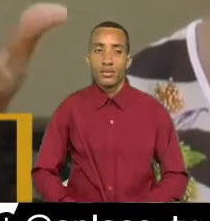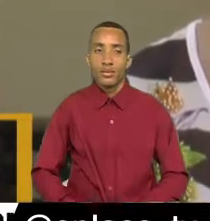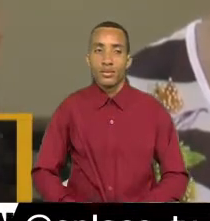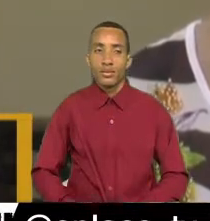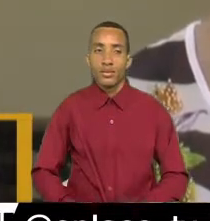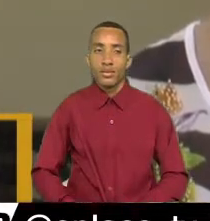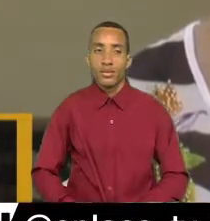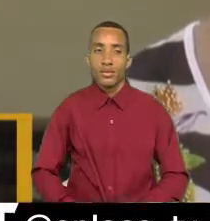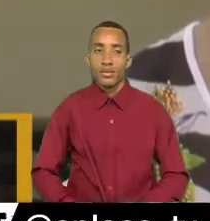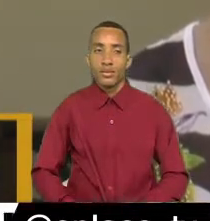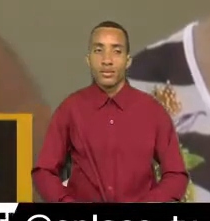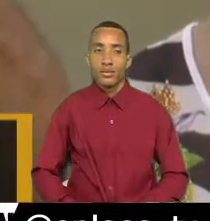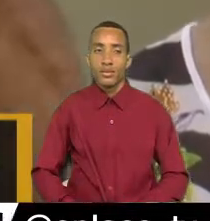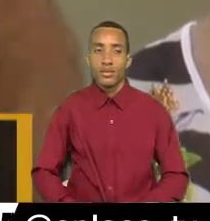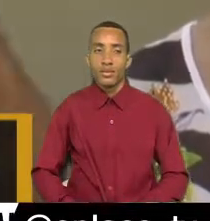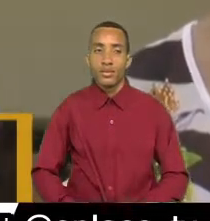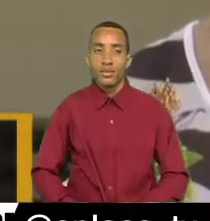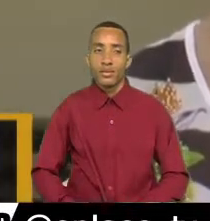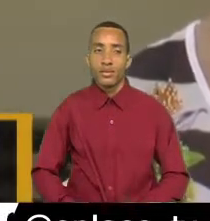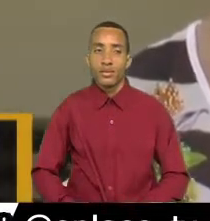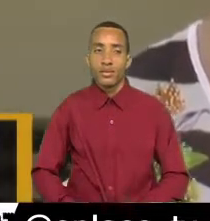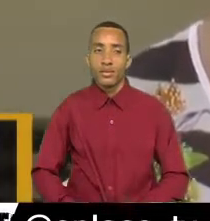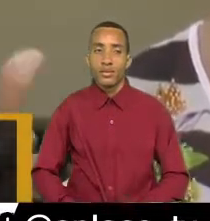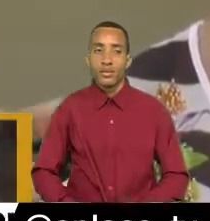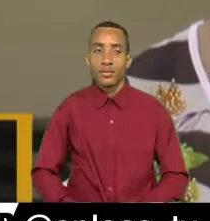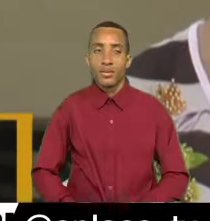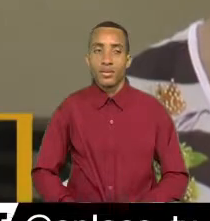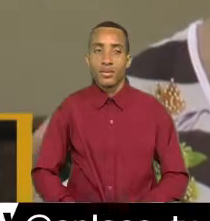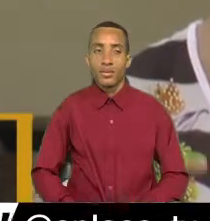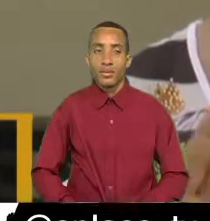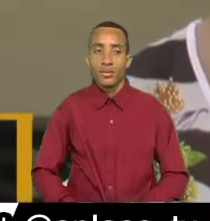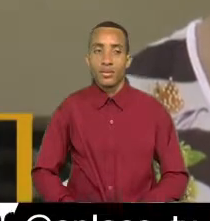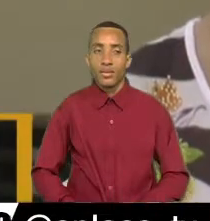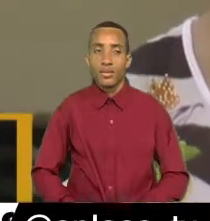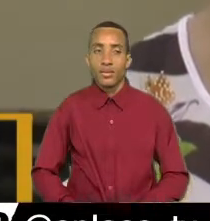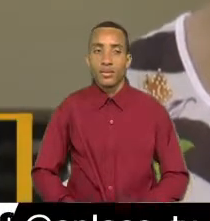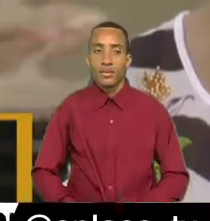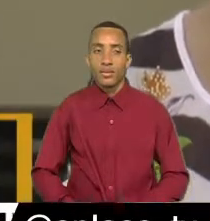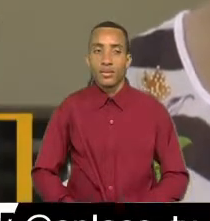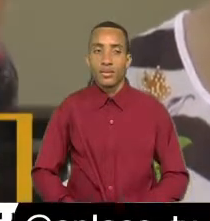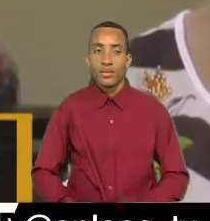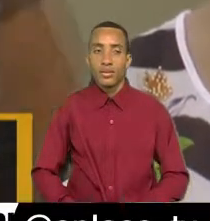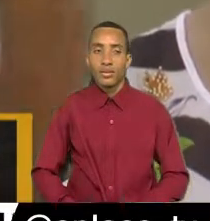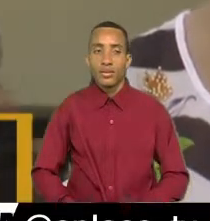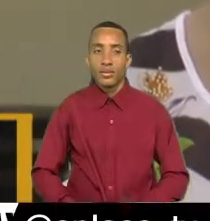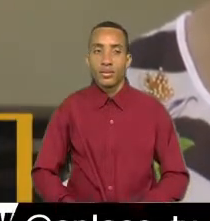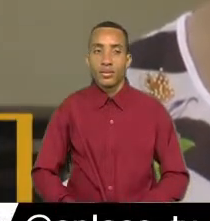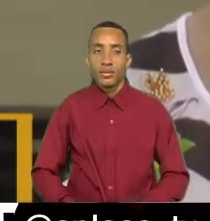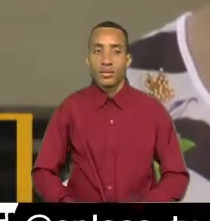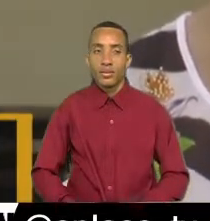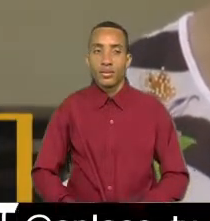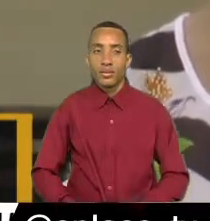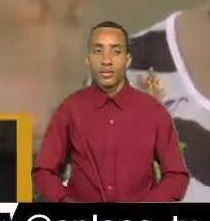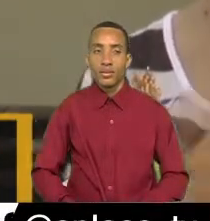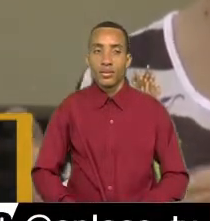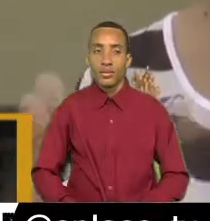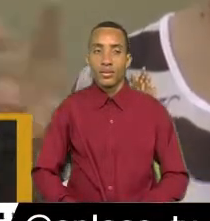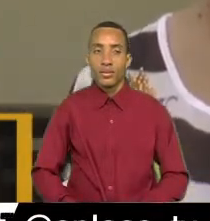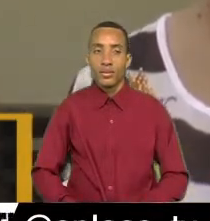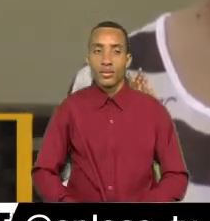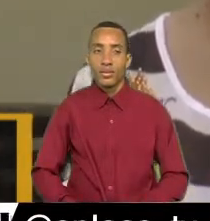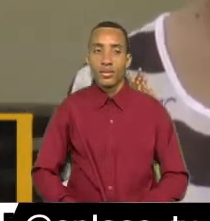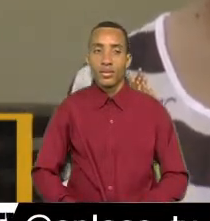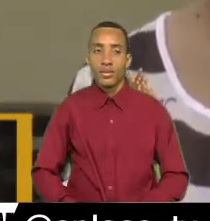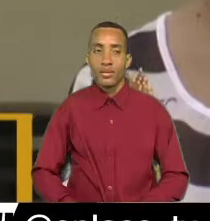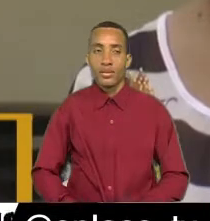ejemplo, empoderarnos de esa información, para nosotros es muy valiosa, ser repartidores de esa información, construir,